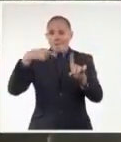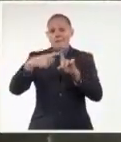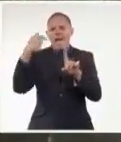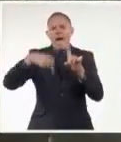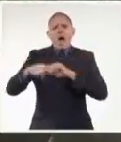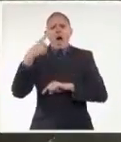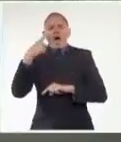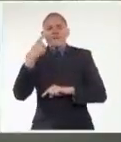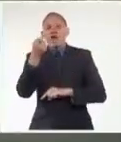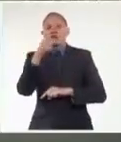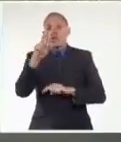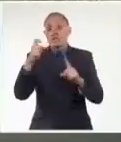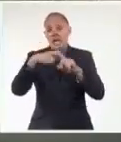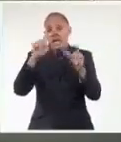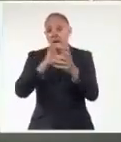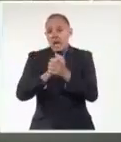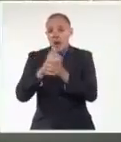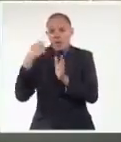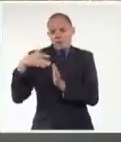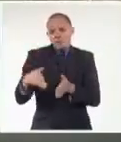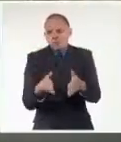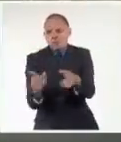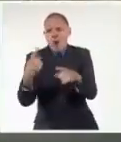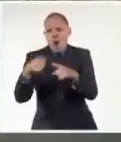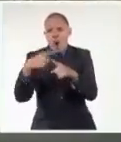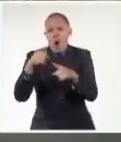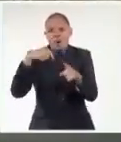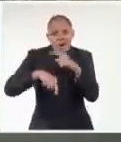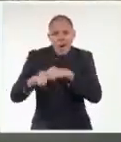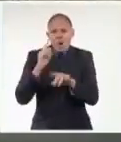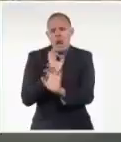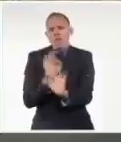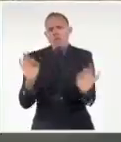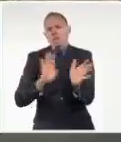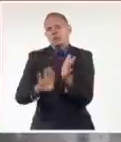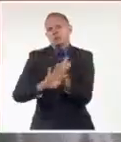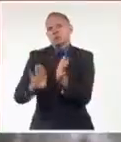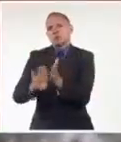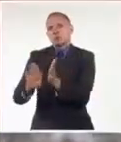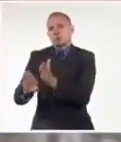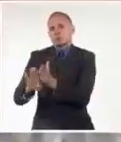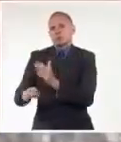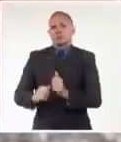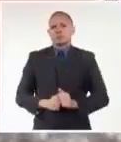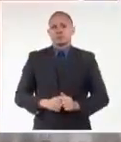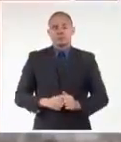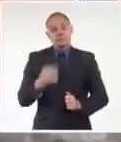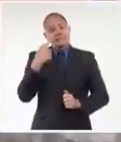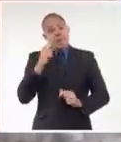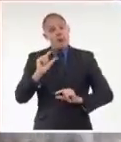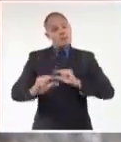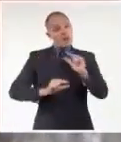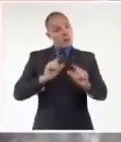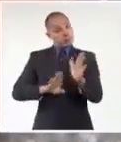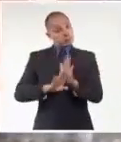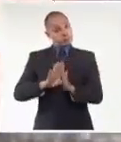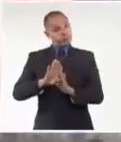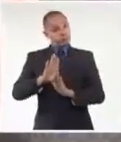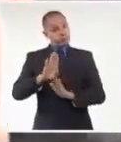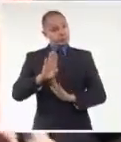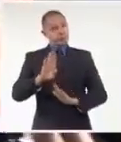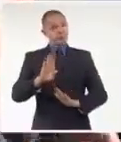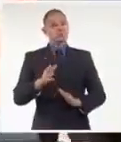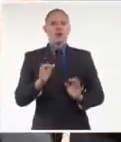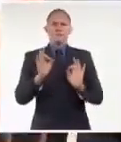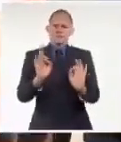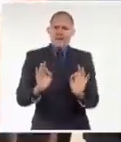unos 12 kilómetros de zanjas y canales para mejorar el sistema de desagüe. Vamos avanzando. Claro, todo no